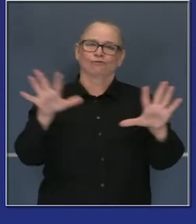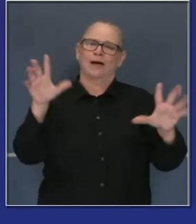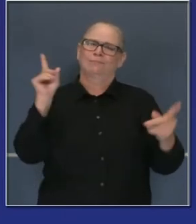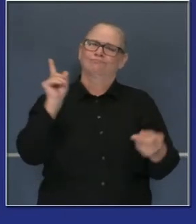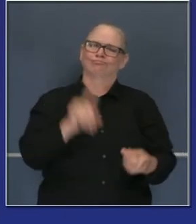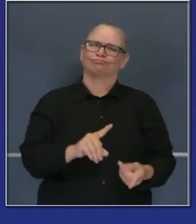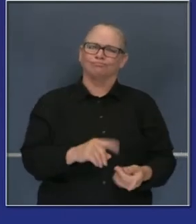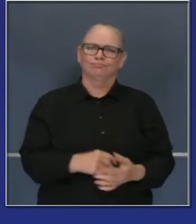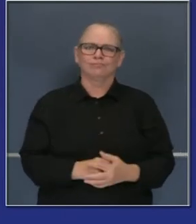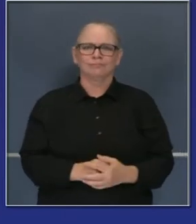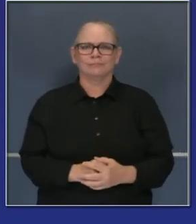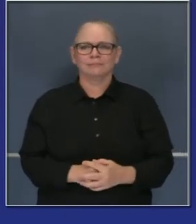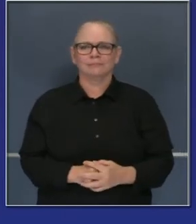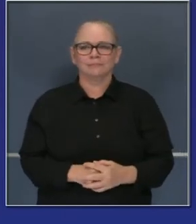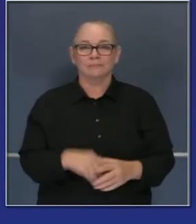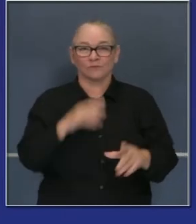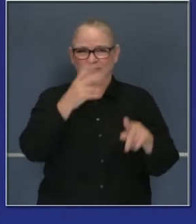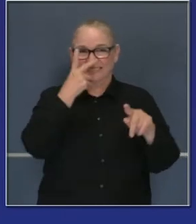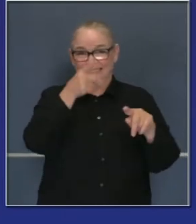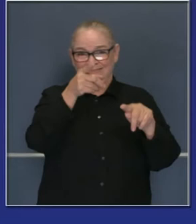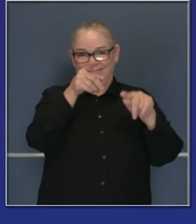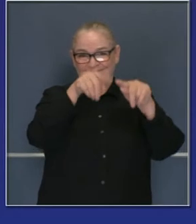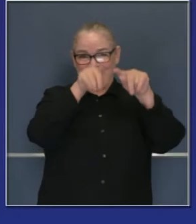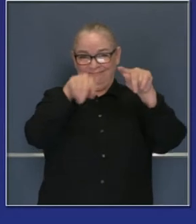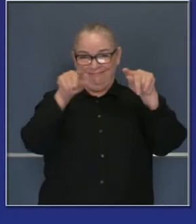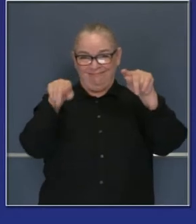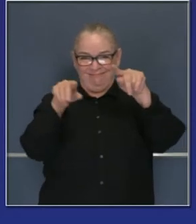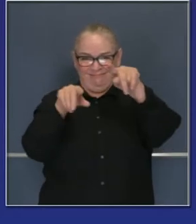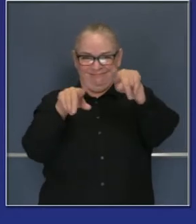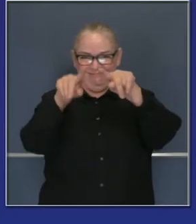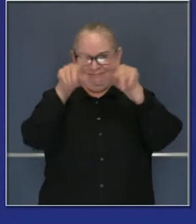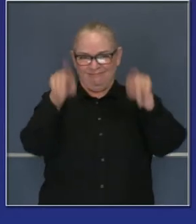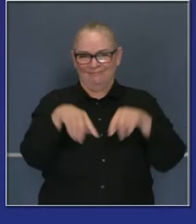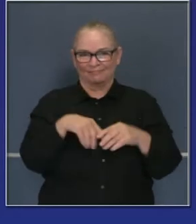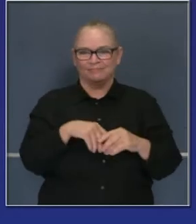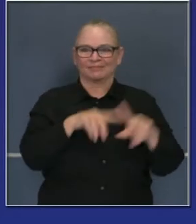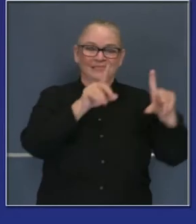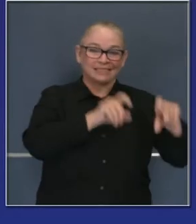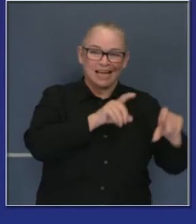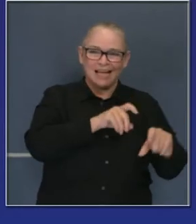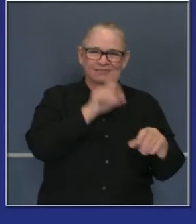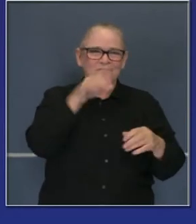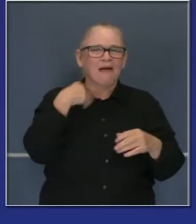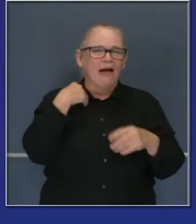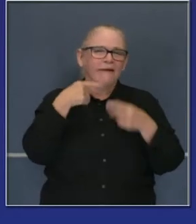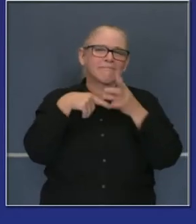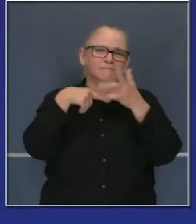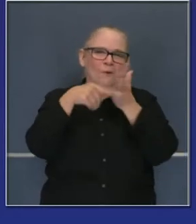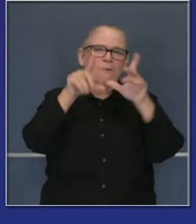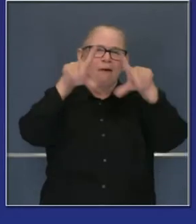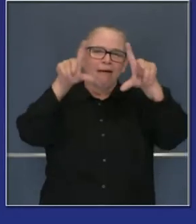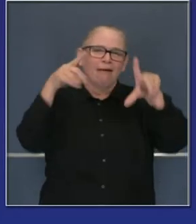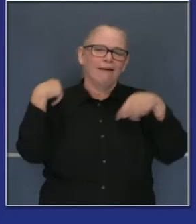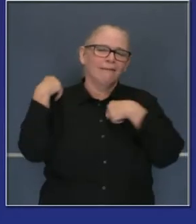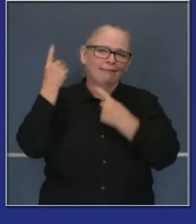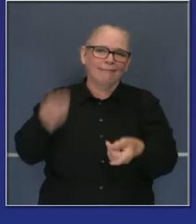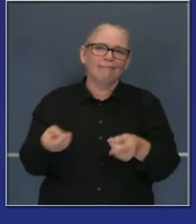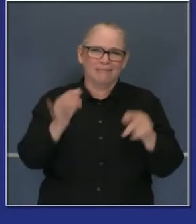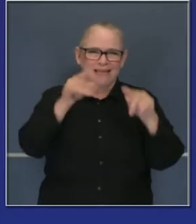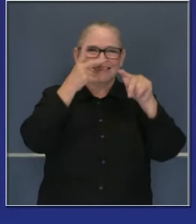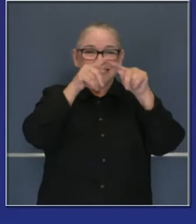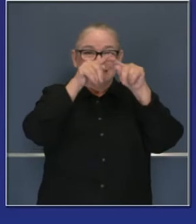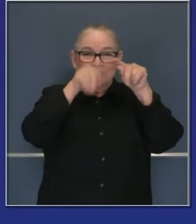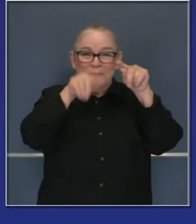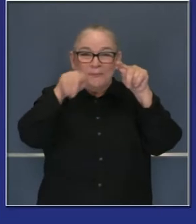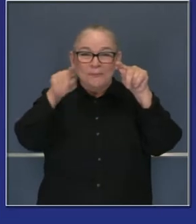y lo pueden ver específicamente aquí en la tasa de positividad que ya algunos la conocerán está esta